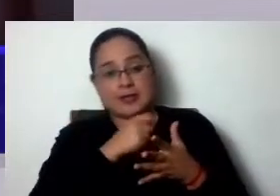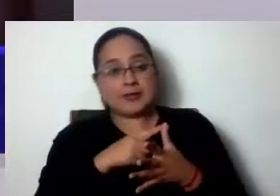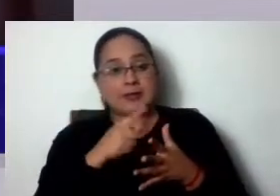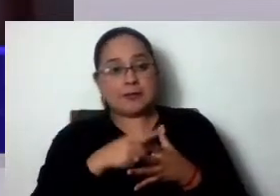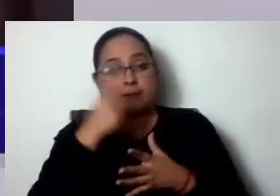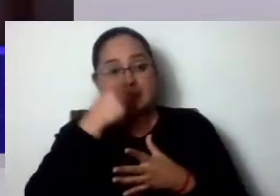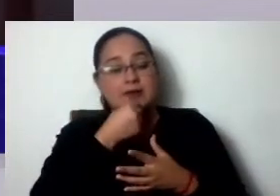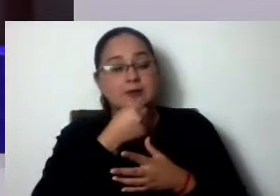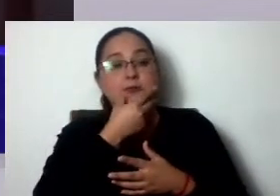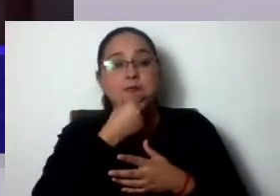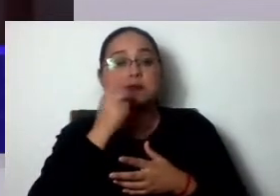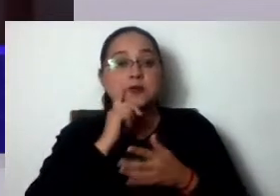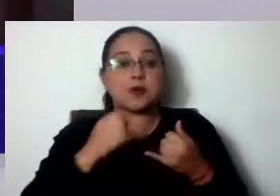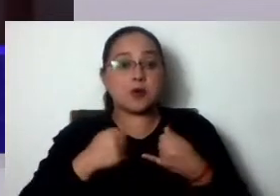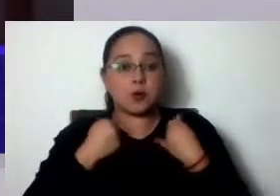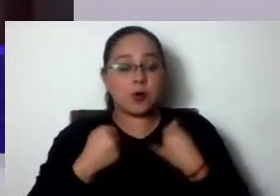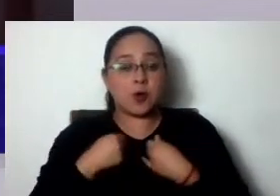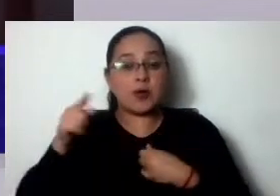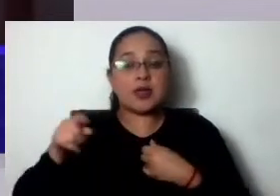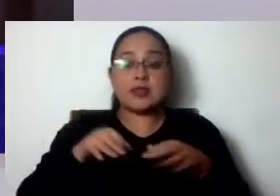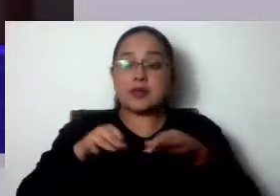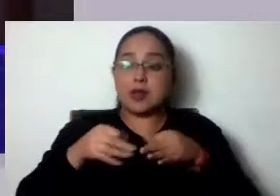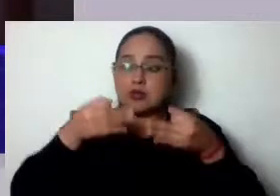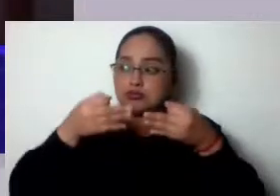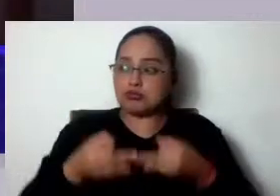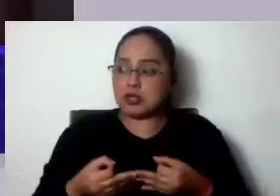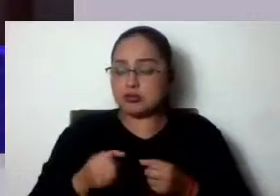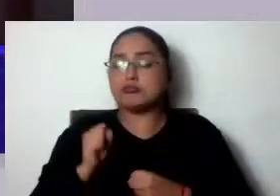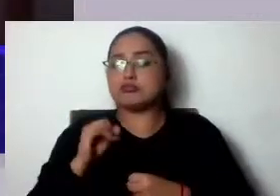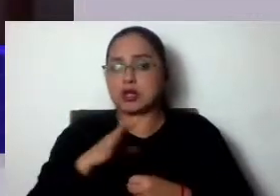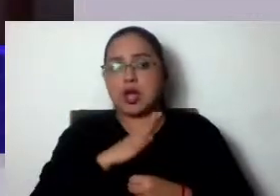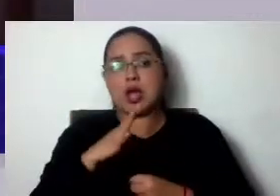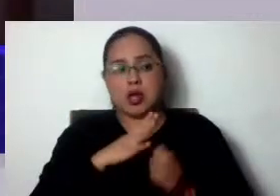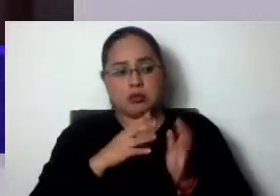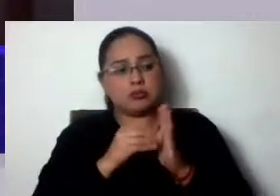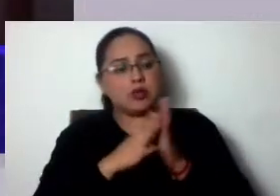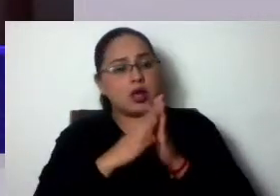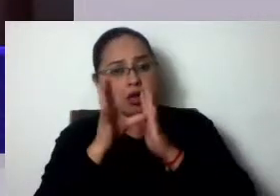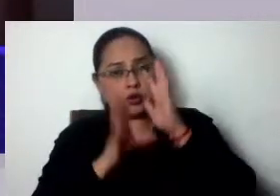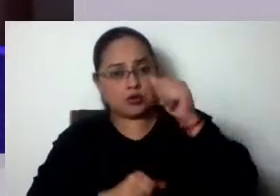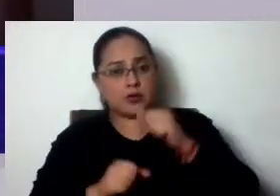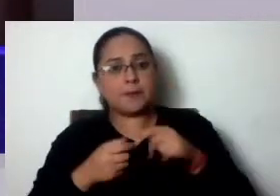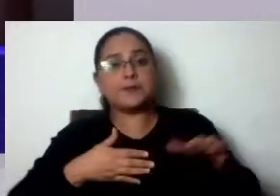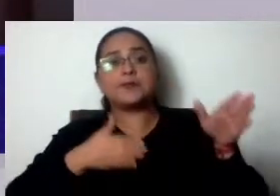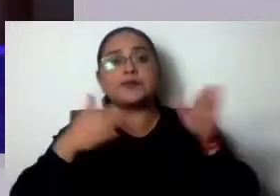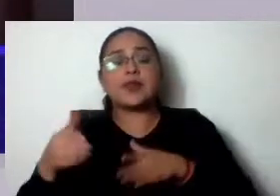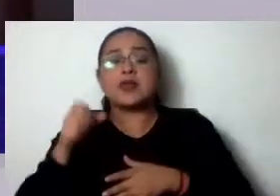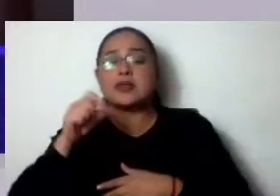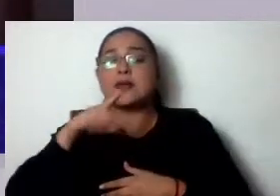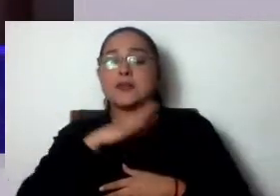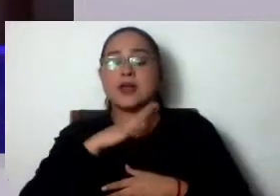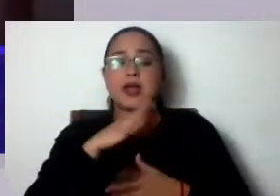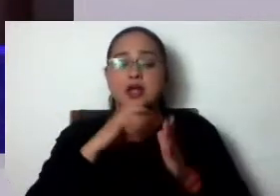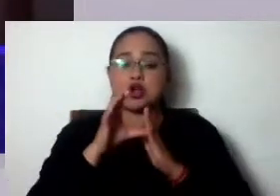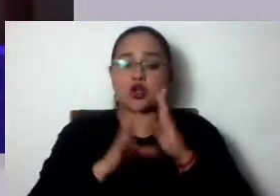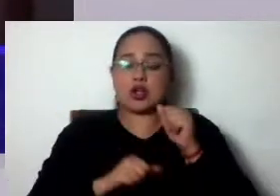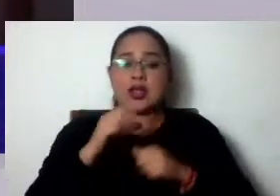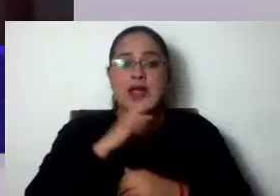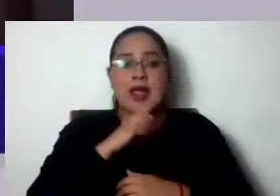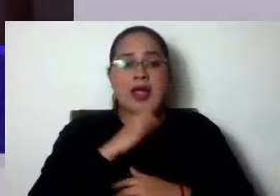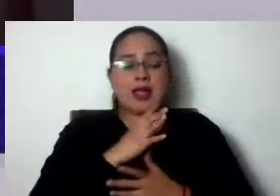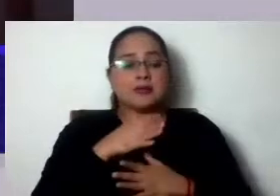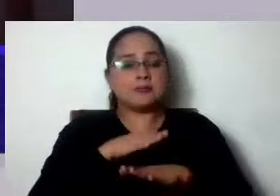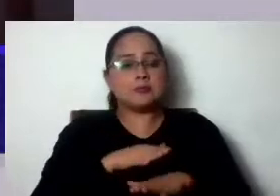niñas para niños a un trabajo digno además del reconocimiento de estos derechos la constitución incorpora una mención